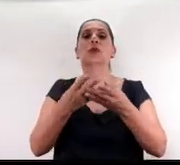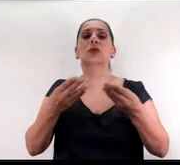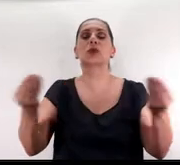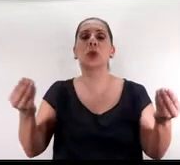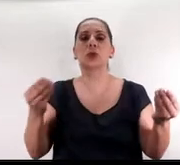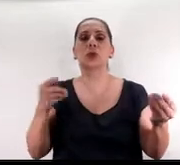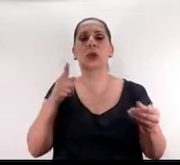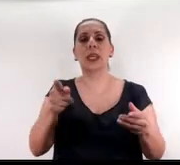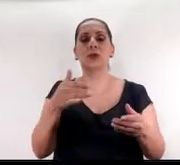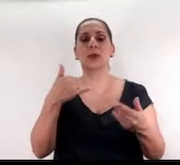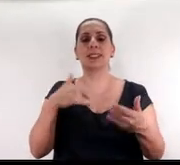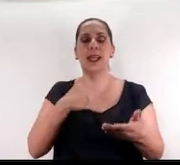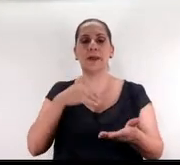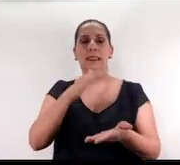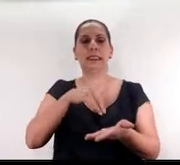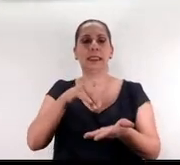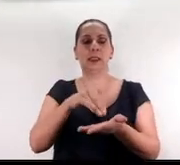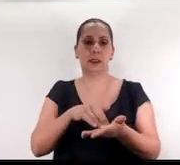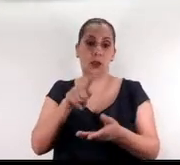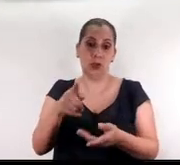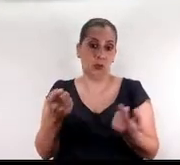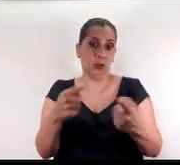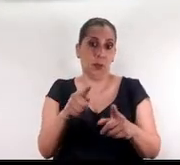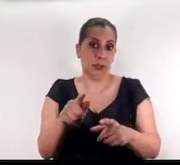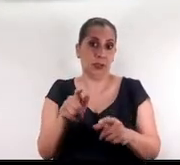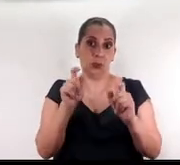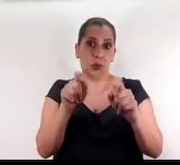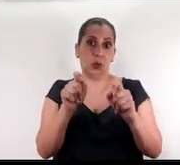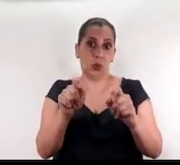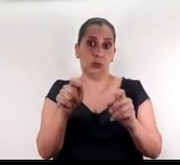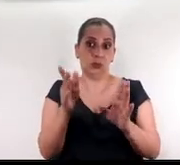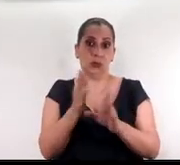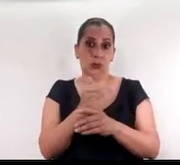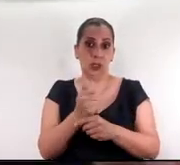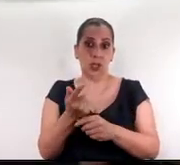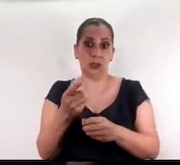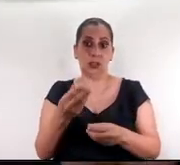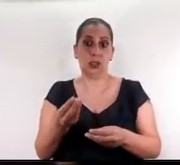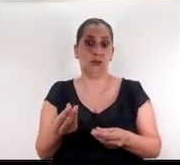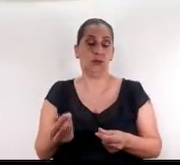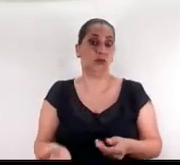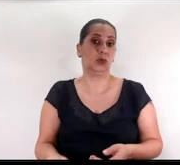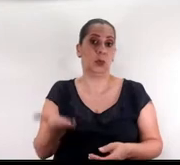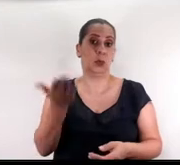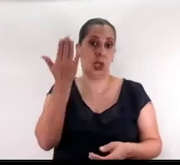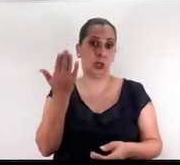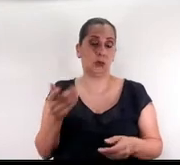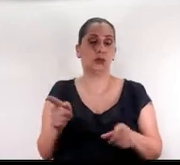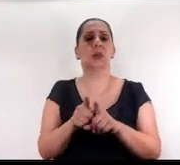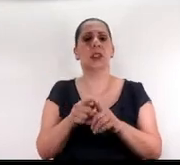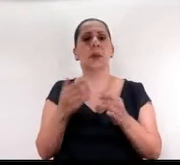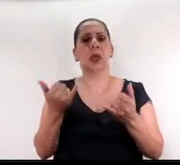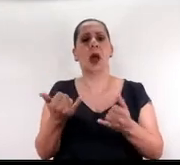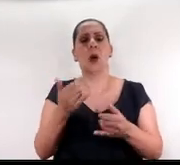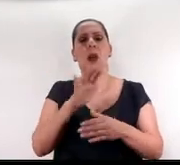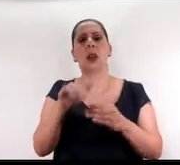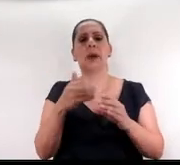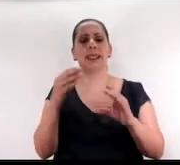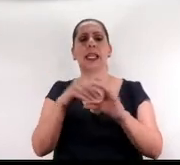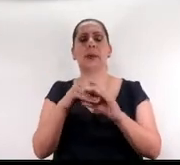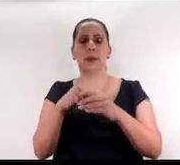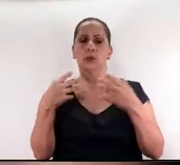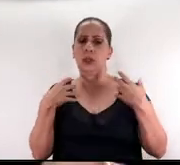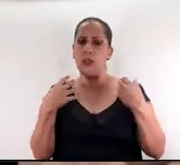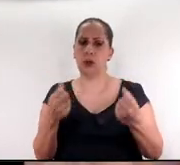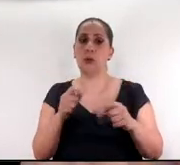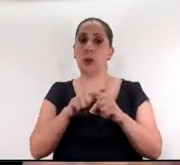estaba centralizada, y eso está pasando en educación y hace que los costos sean muy altos, y también hoy por hoy también en el campo de la inversión en salud,